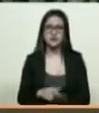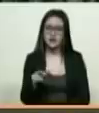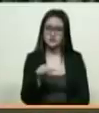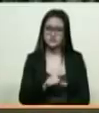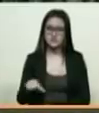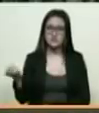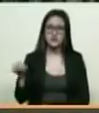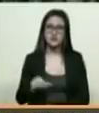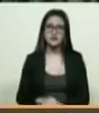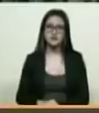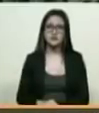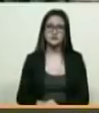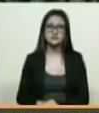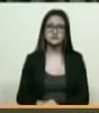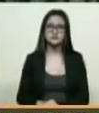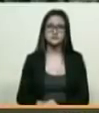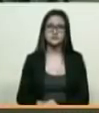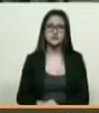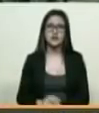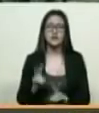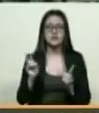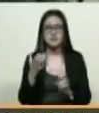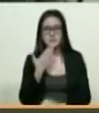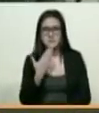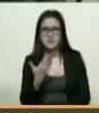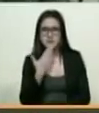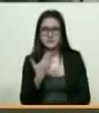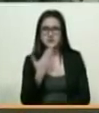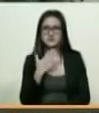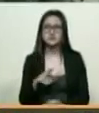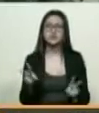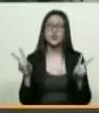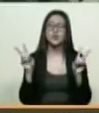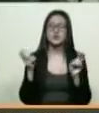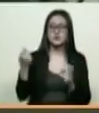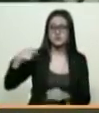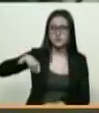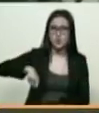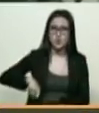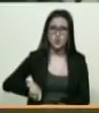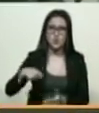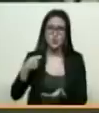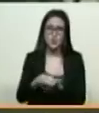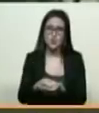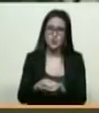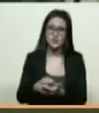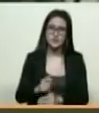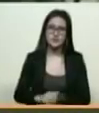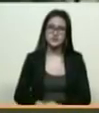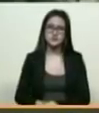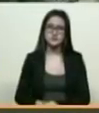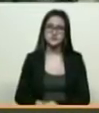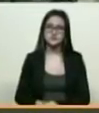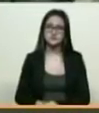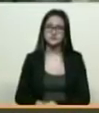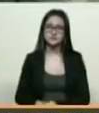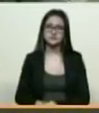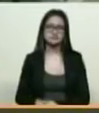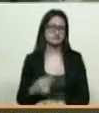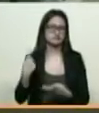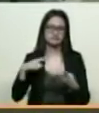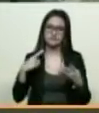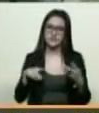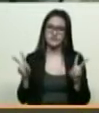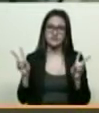semana con el tema de la permisería, con el tema del financiamiento, bueno, con